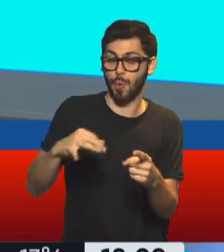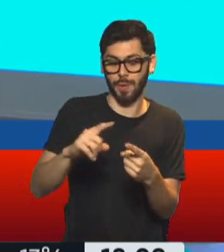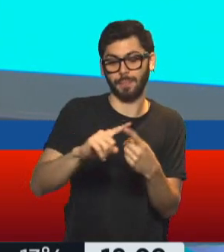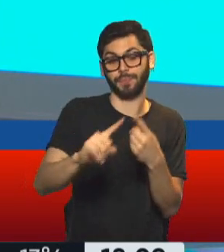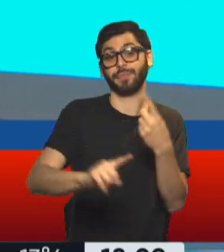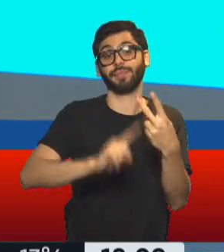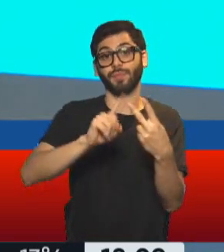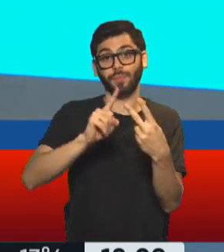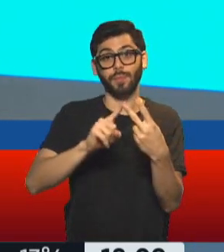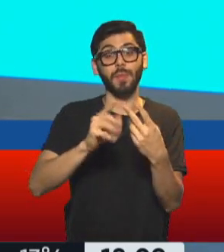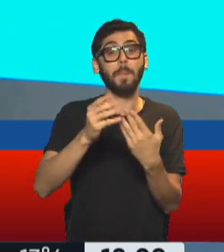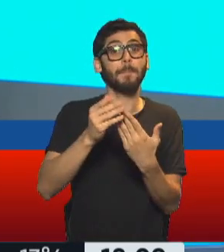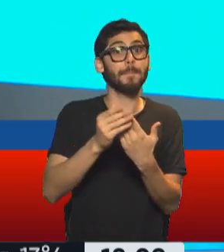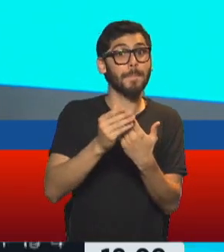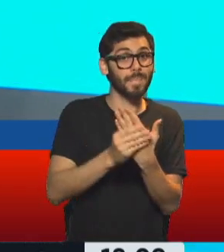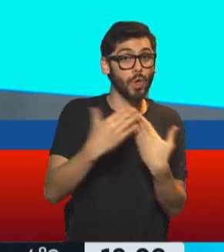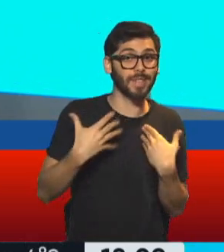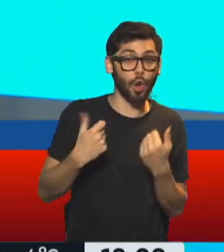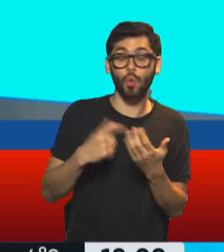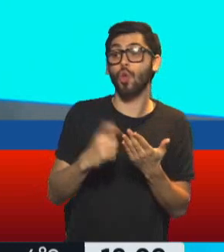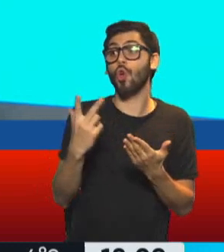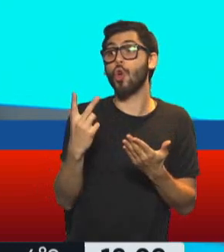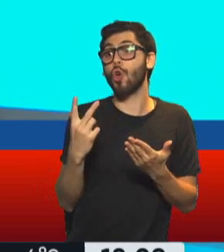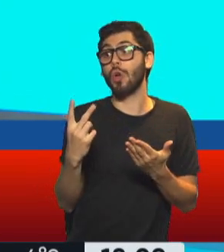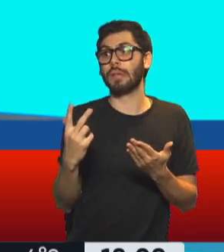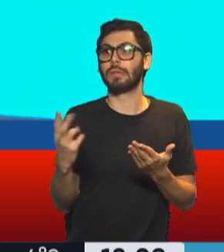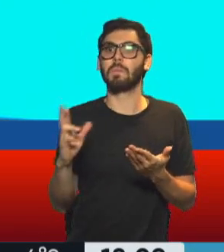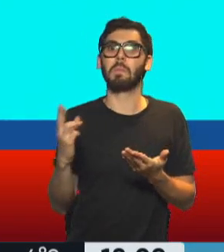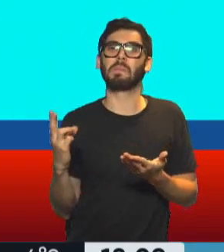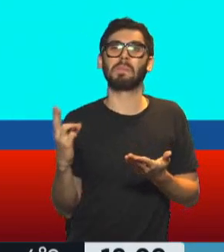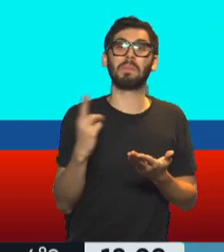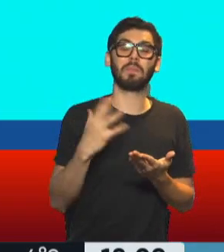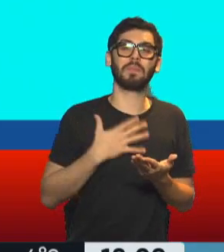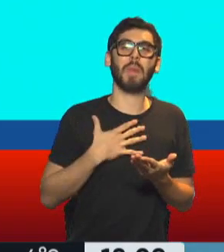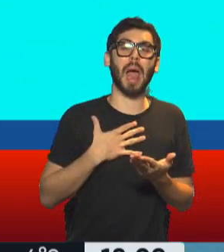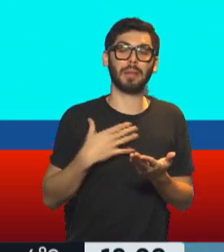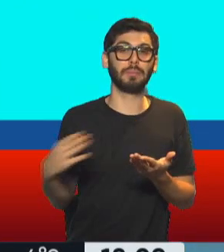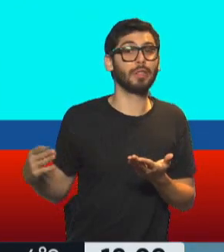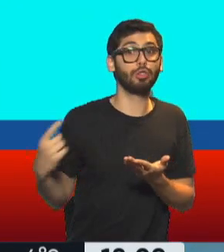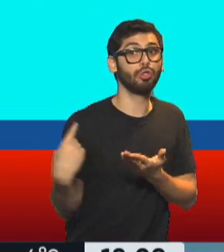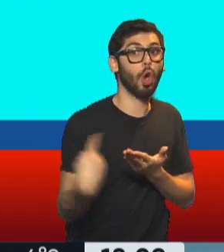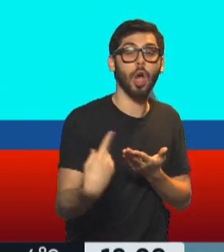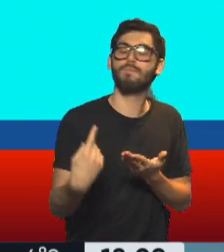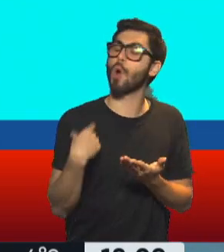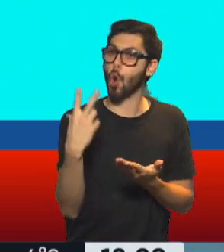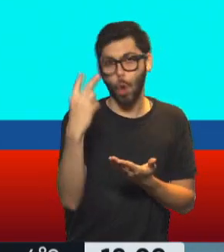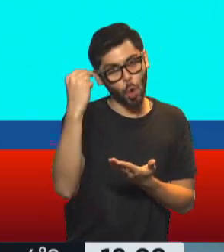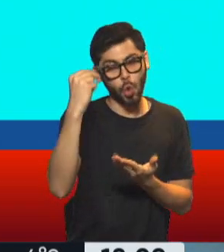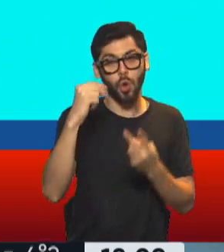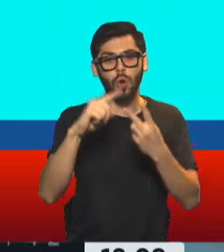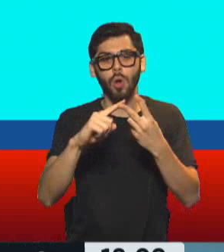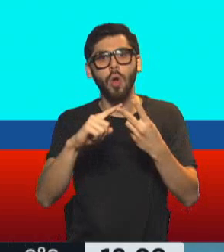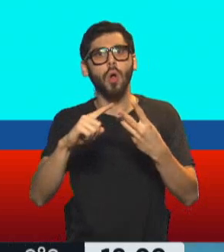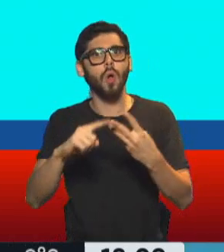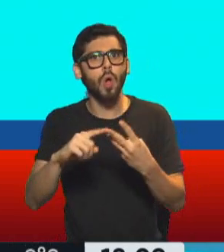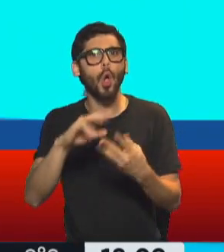compartimos la negativa del Ministerio de Salud a partir del pedido del corredor sanitario. Vamos a conocer la postura de Boca, más